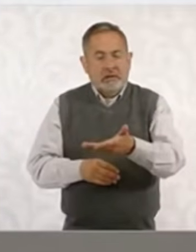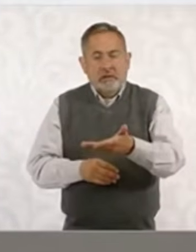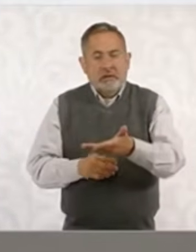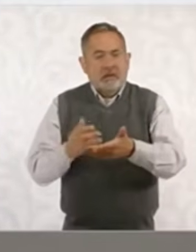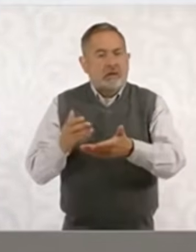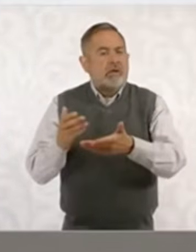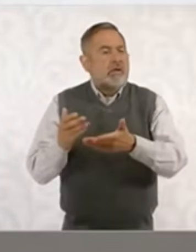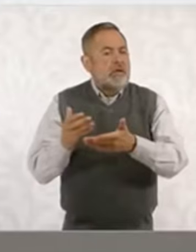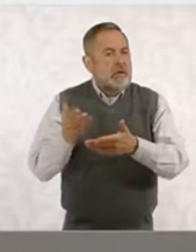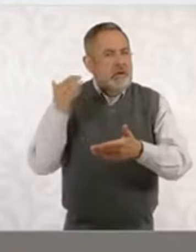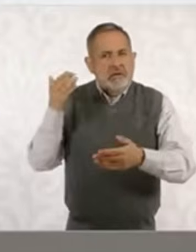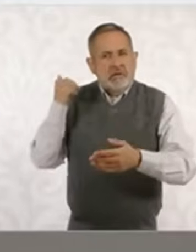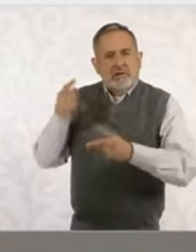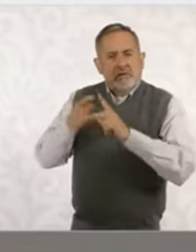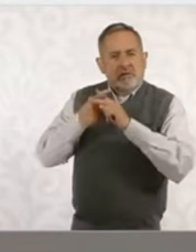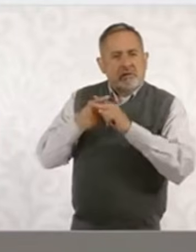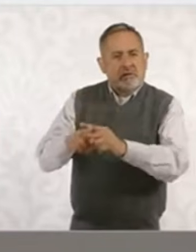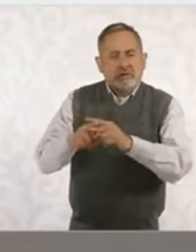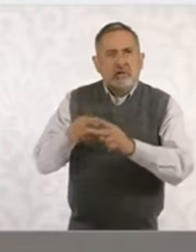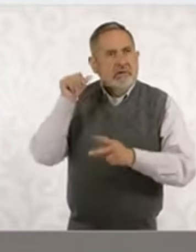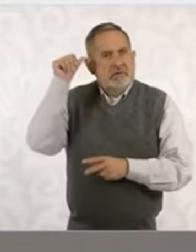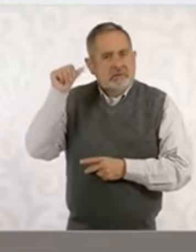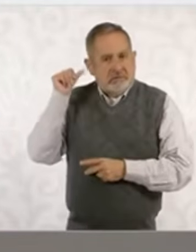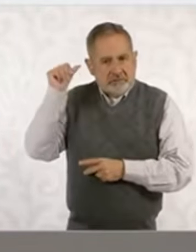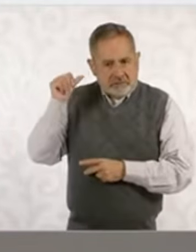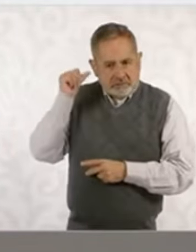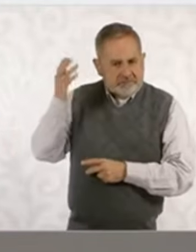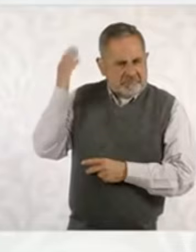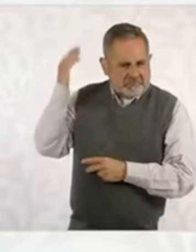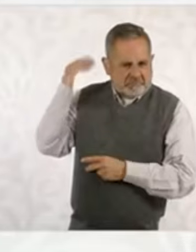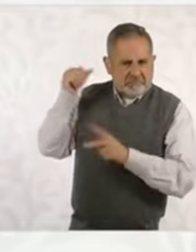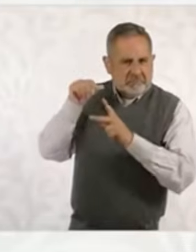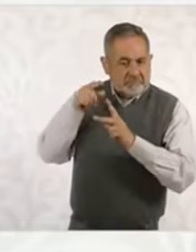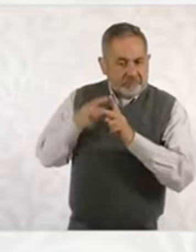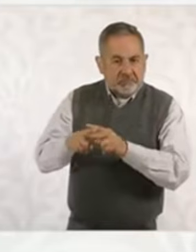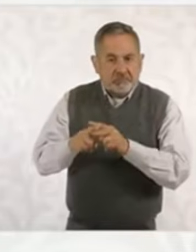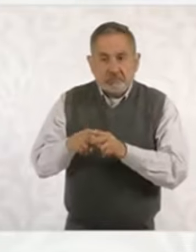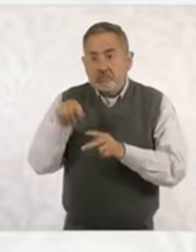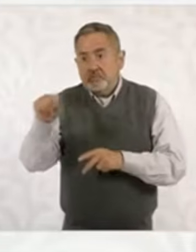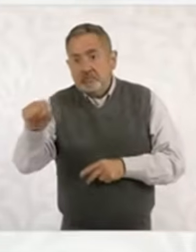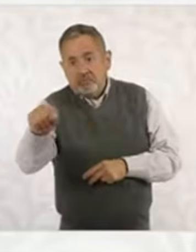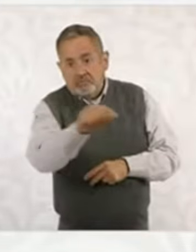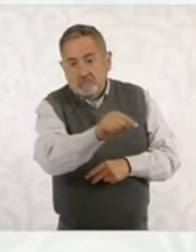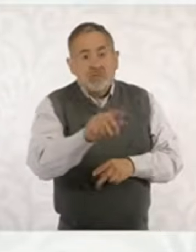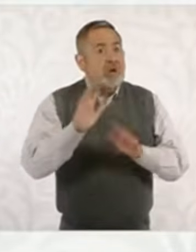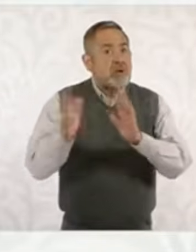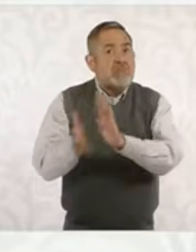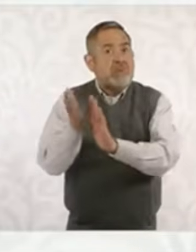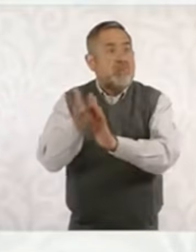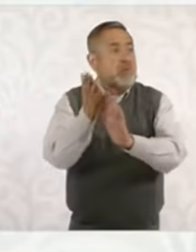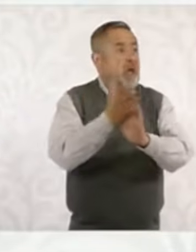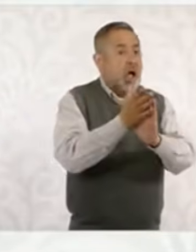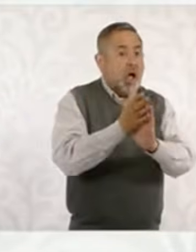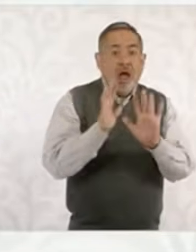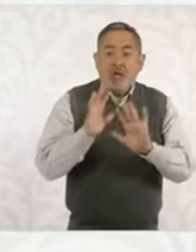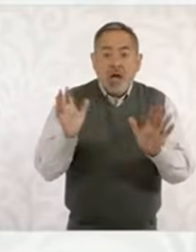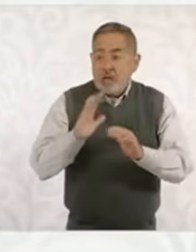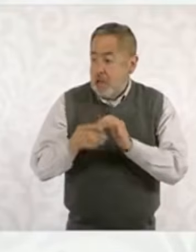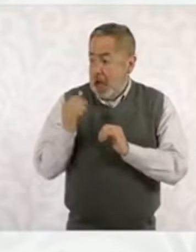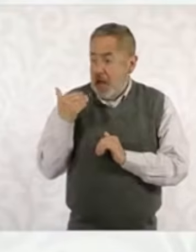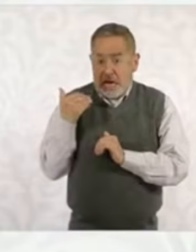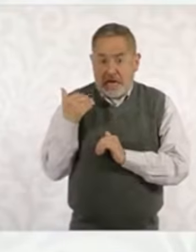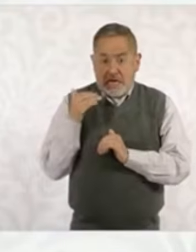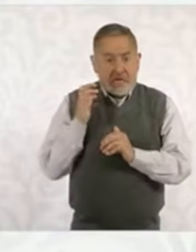iniciamos en abril, ya muchos desarrollos empezaron a entregar vivienda a partir de fines del